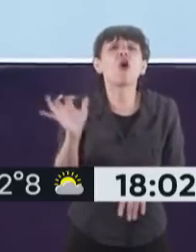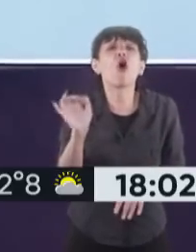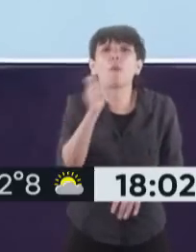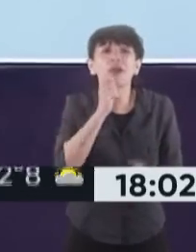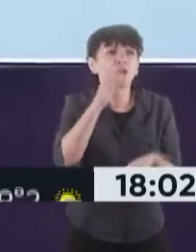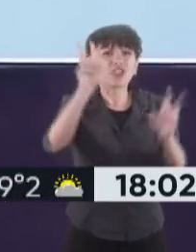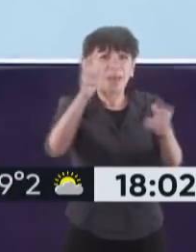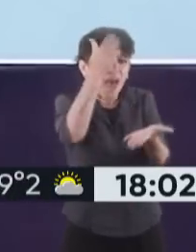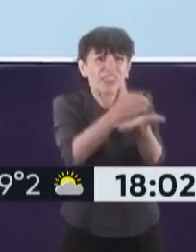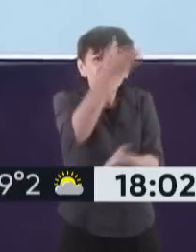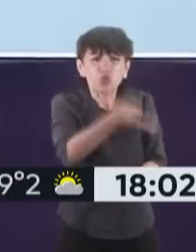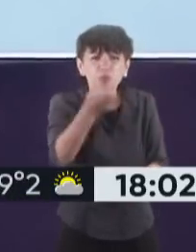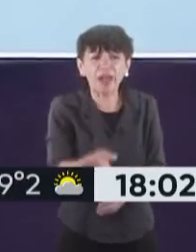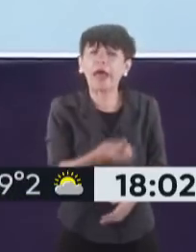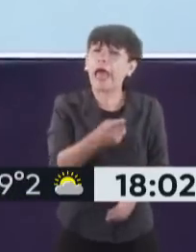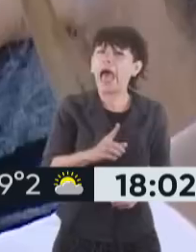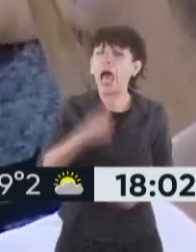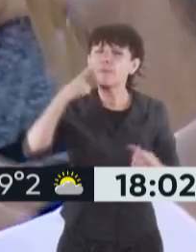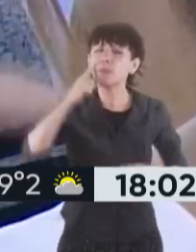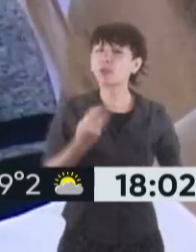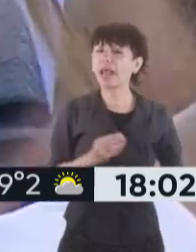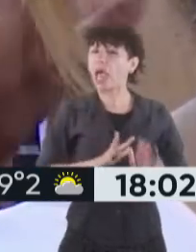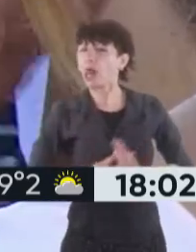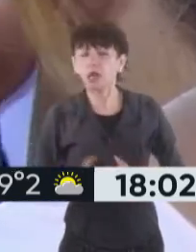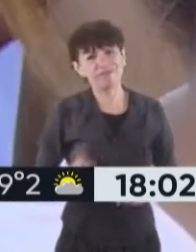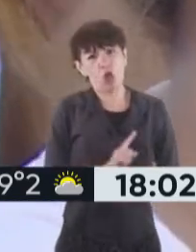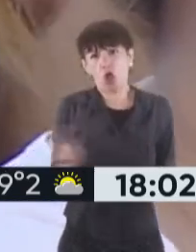perdido 30.000 seres queridos. Ni me